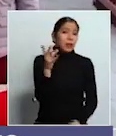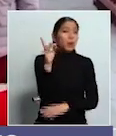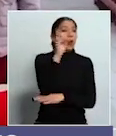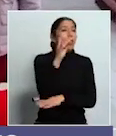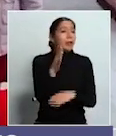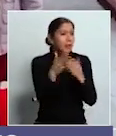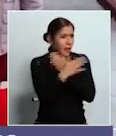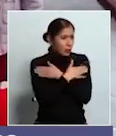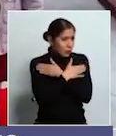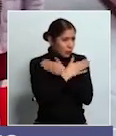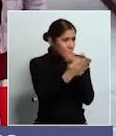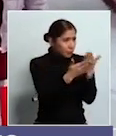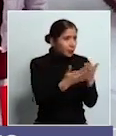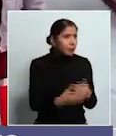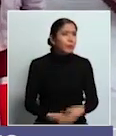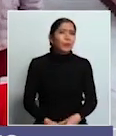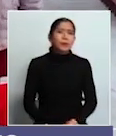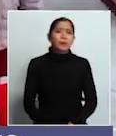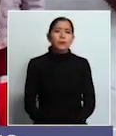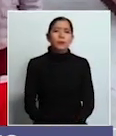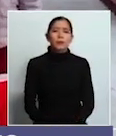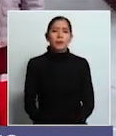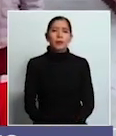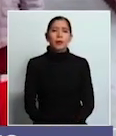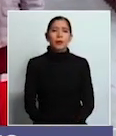los saluda. Buenos días.